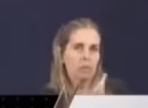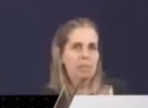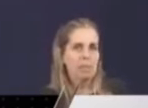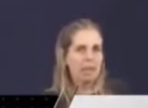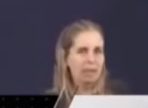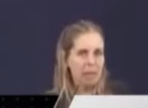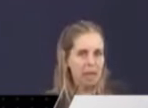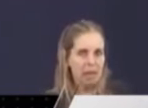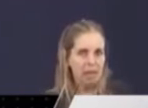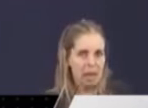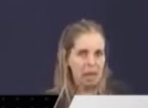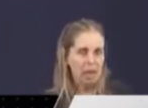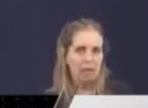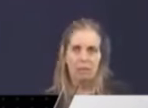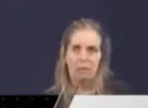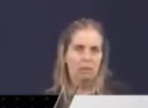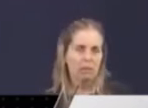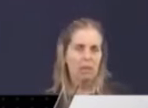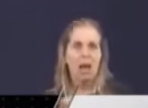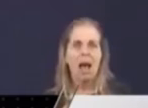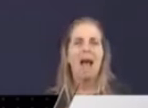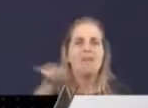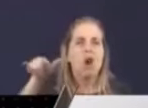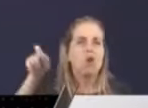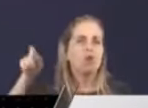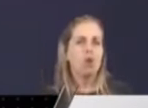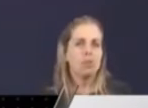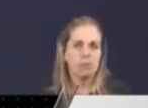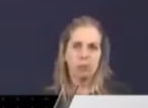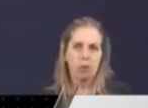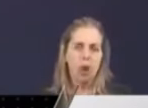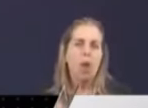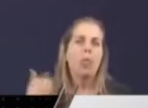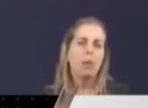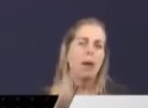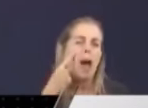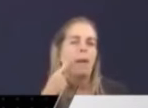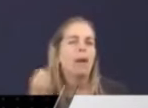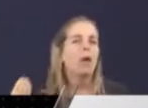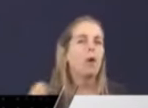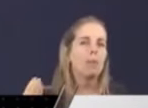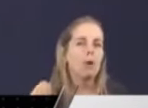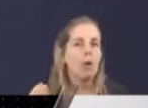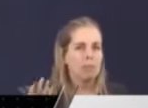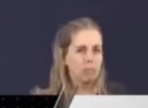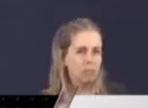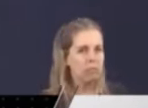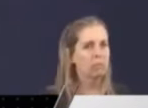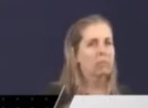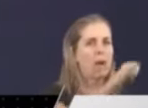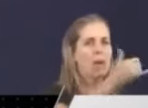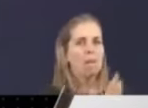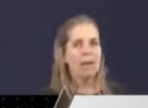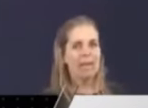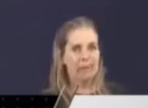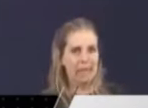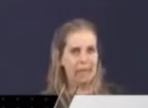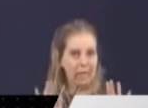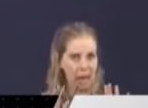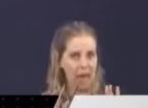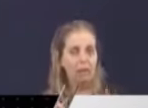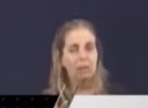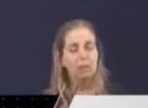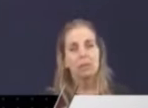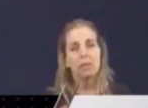eh dejará de usar aviones comerciales para para viajar después veremos la implementación de esta de estas no de esta